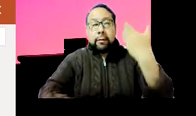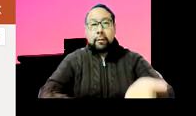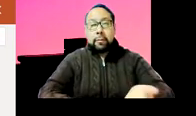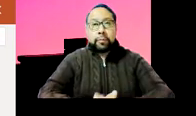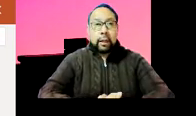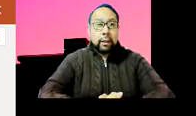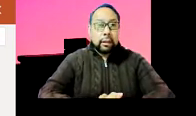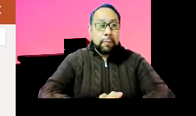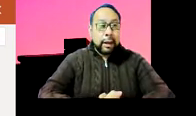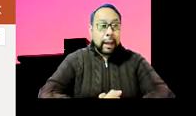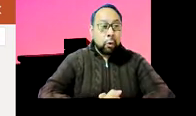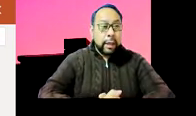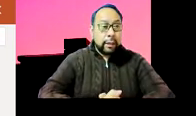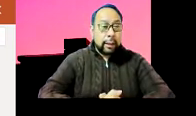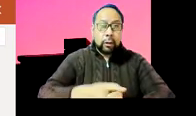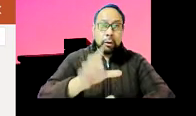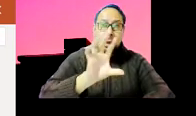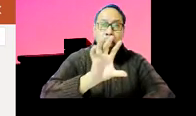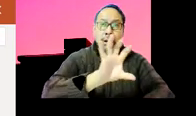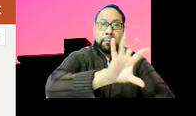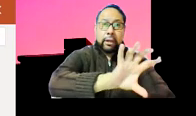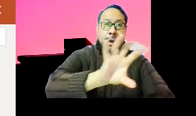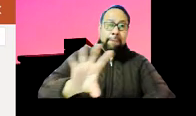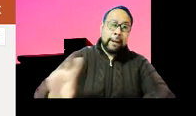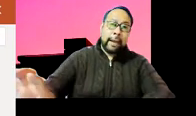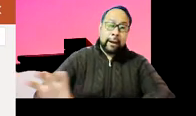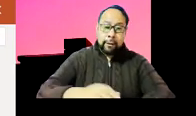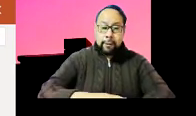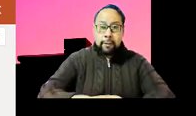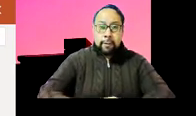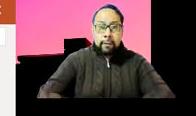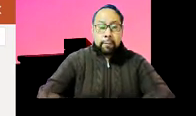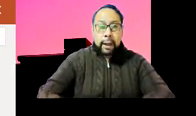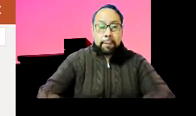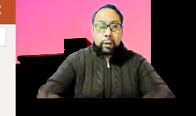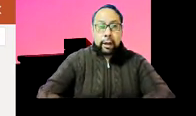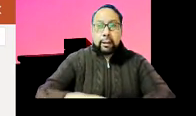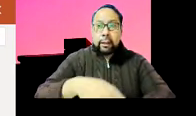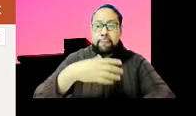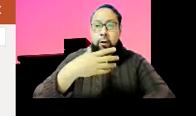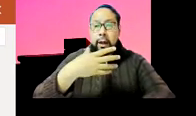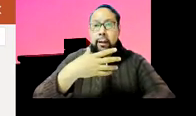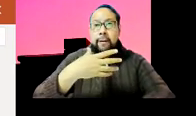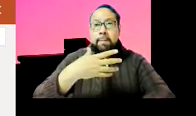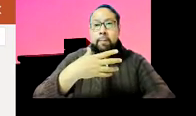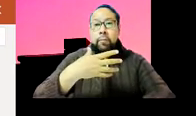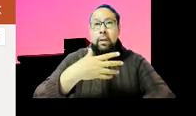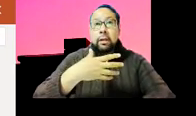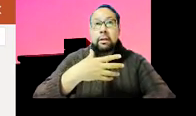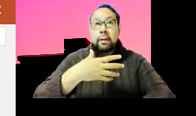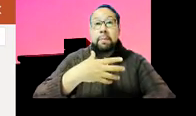para mí. Mercado meta, entonces la cual se pueda reflejar para poder de esta forma